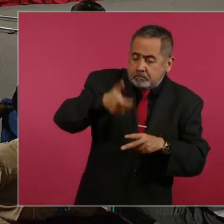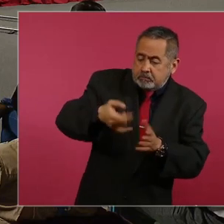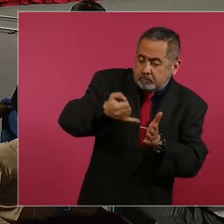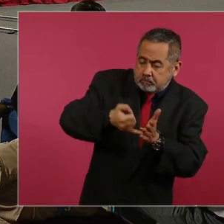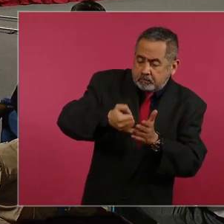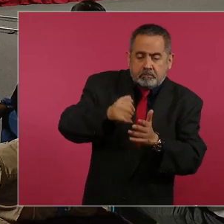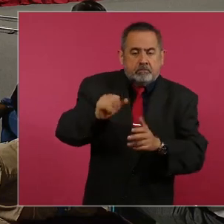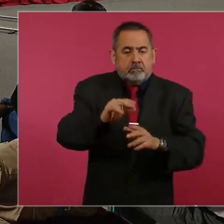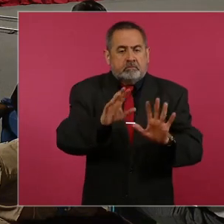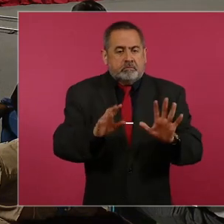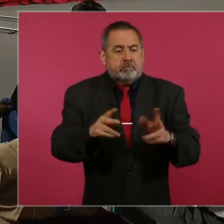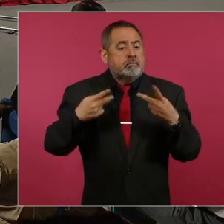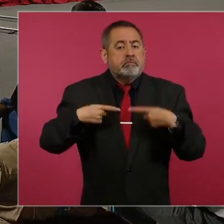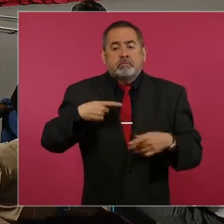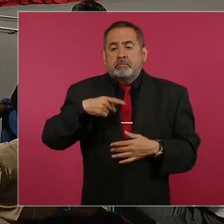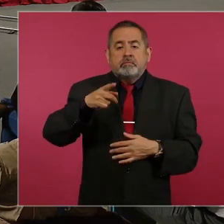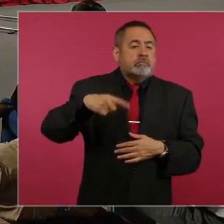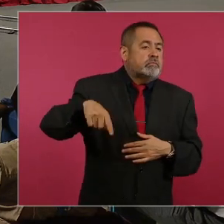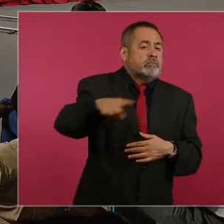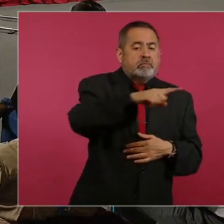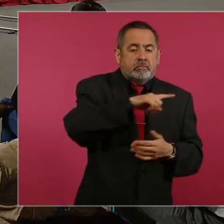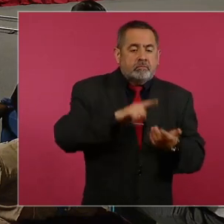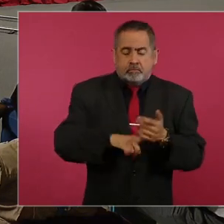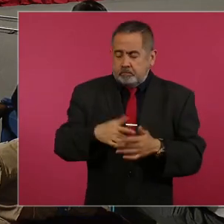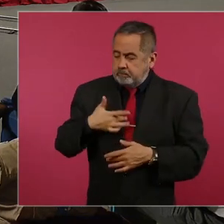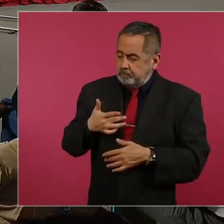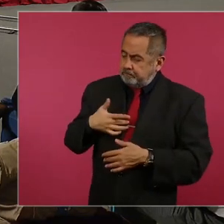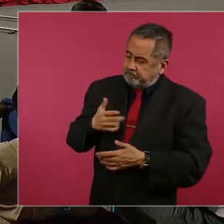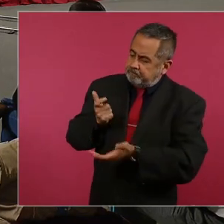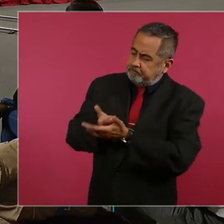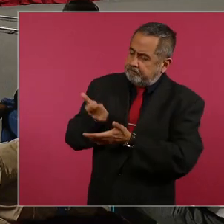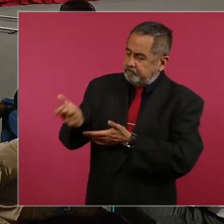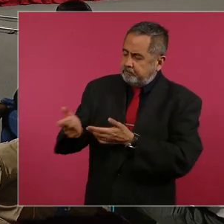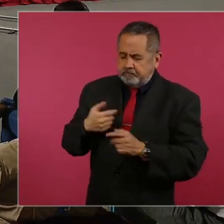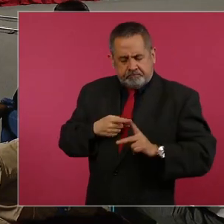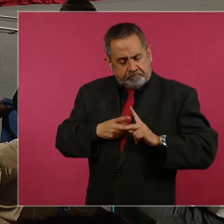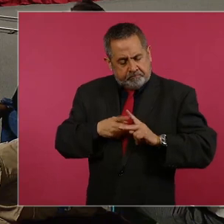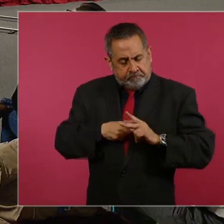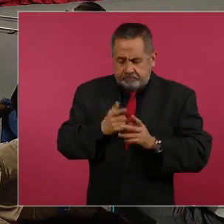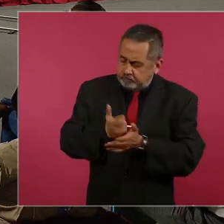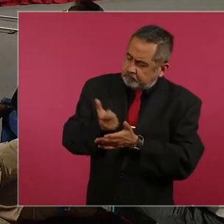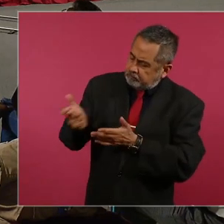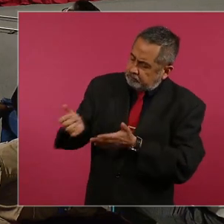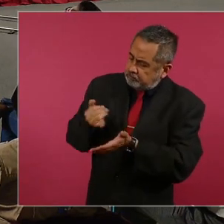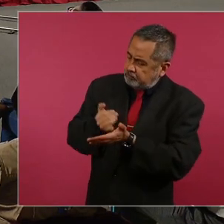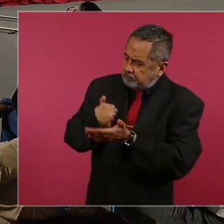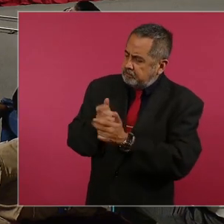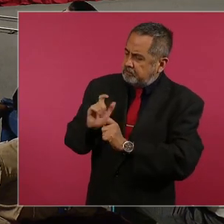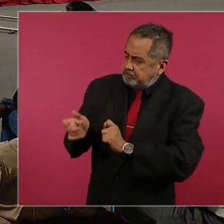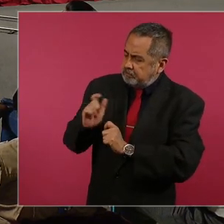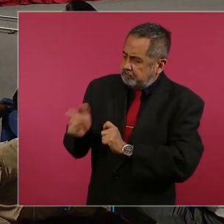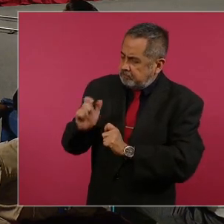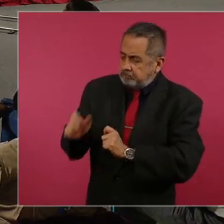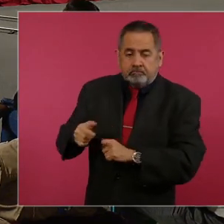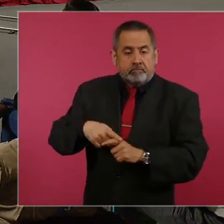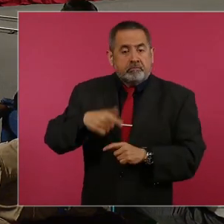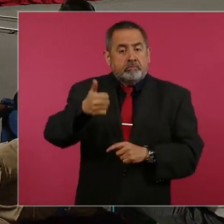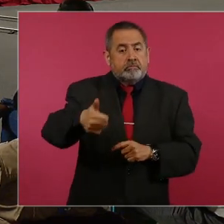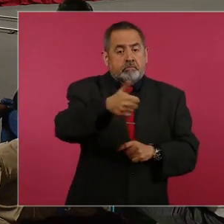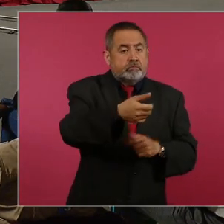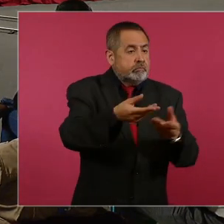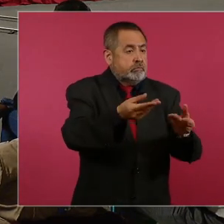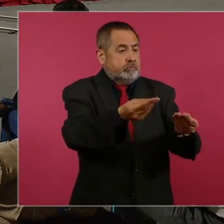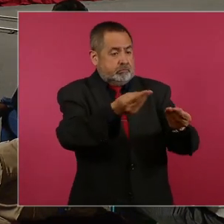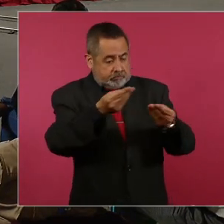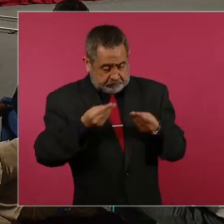Y son los contribuyentes quienes autodeterminan sus cálculos y son ellos quienes nos dan la información.